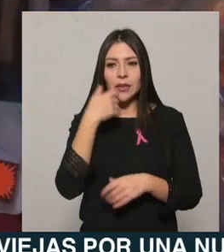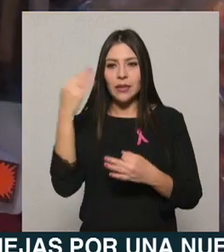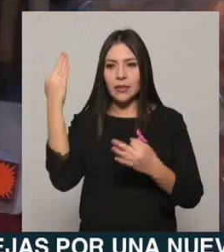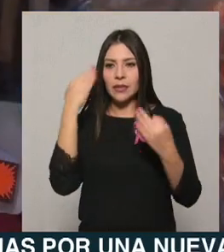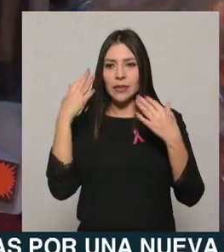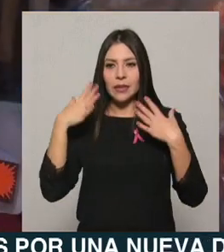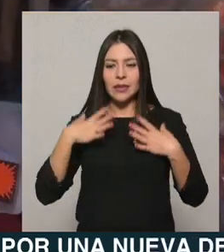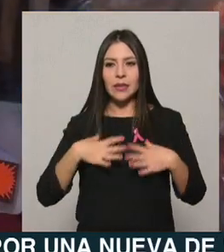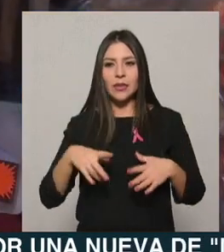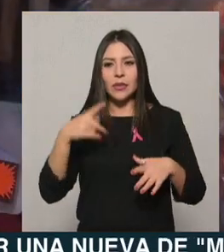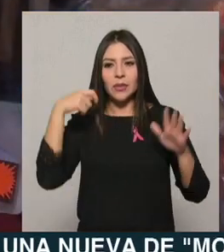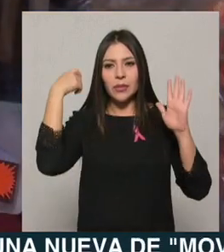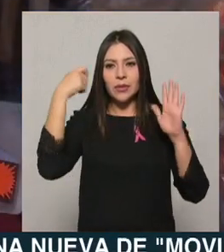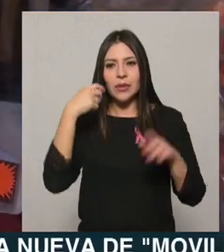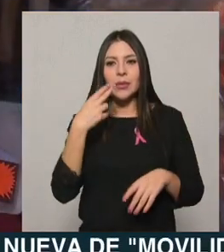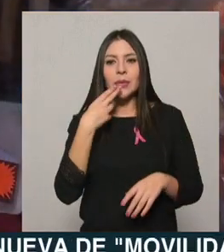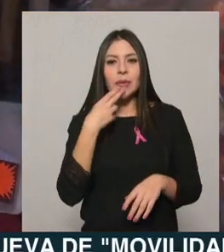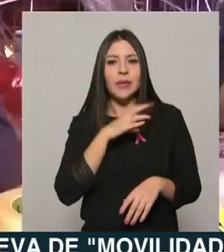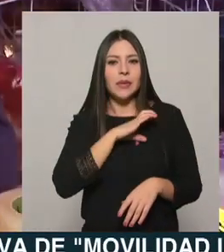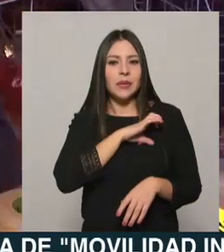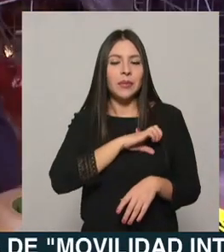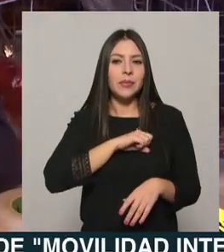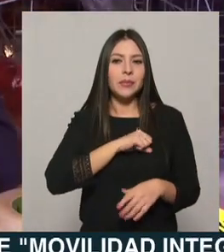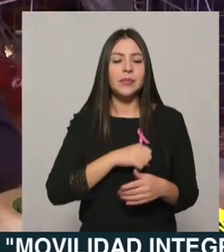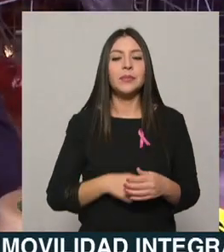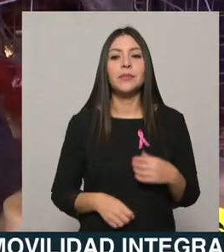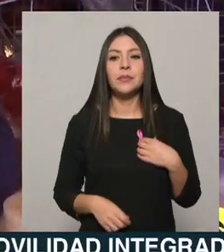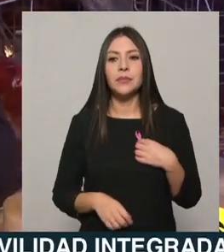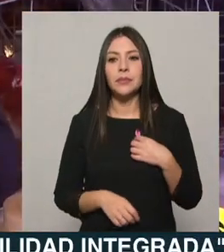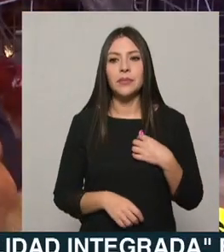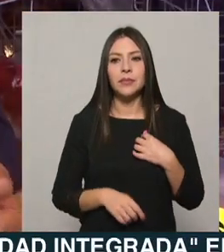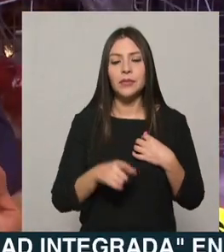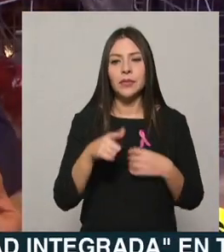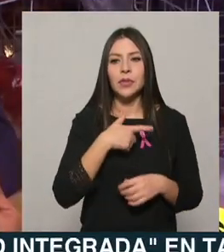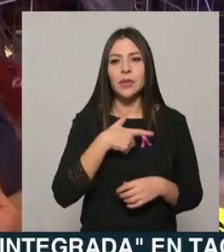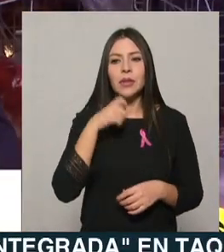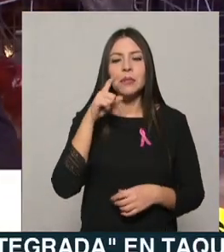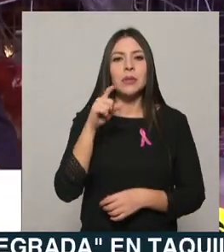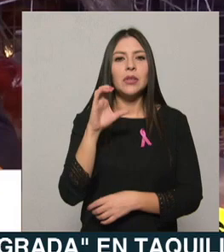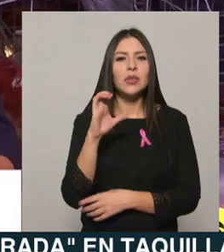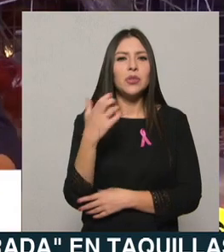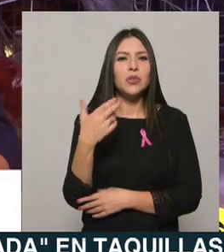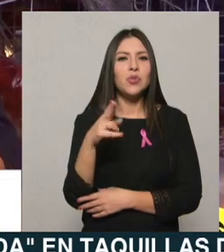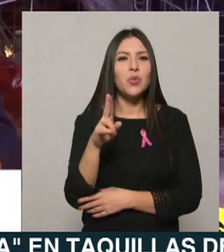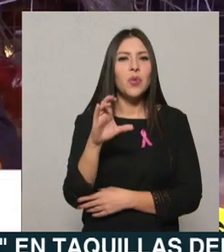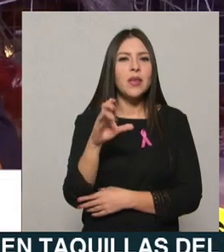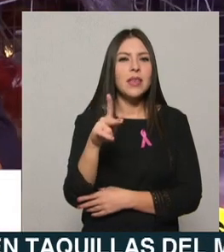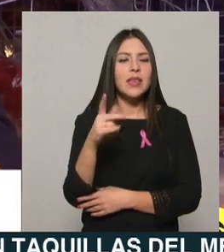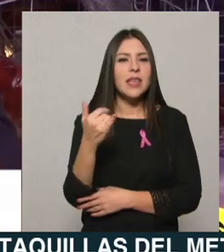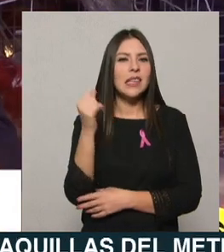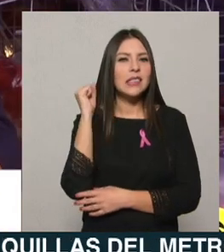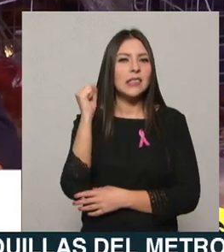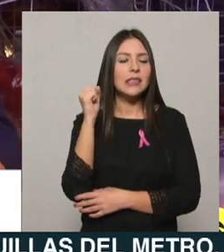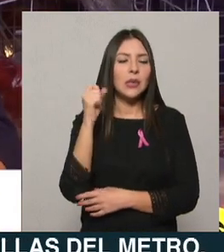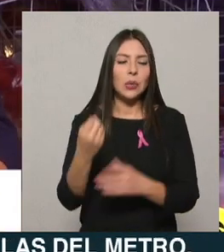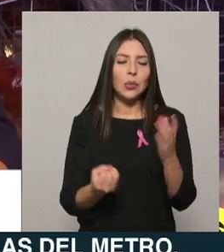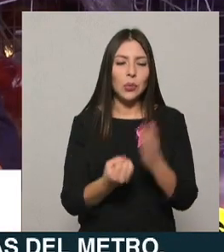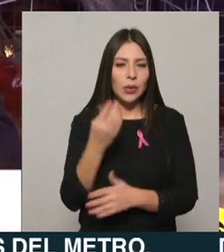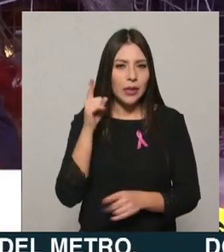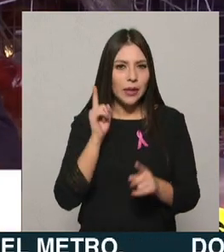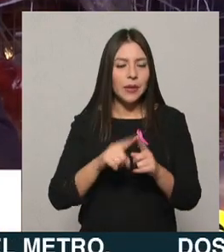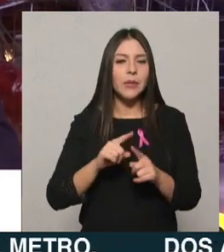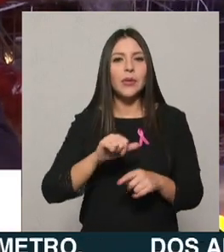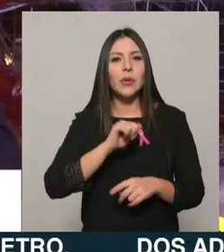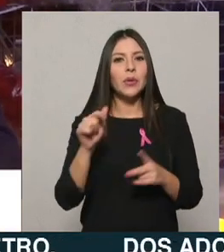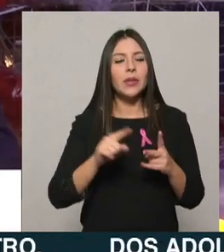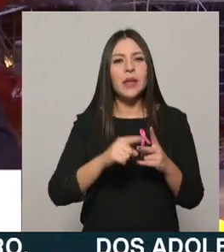de su película de terror favorita. Lo nuevo es el Chucky nuevo, el Chucky, el